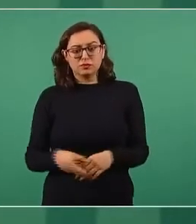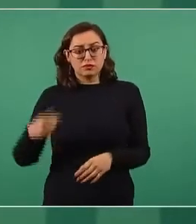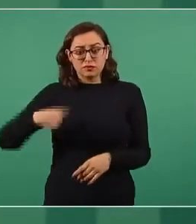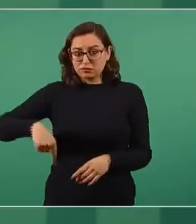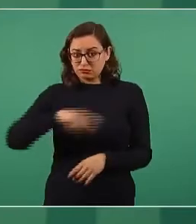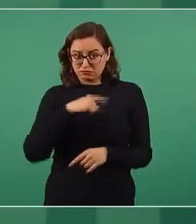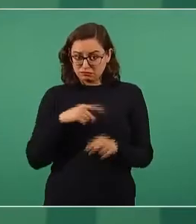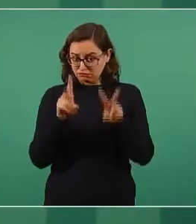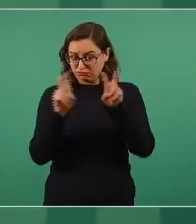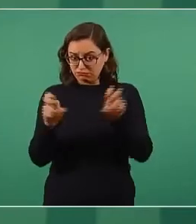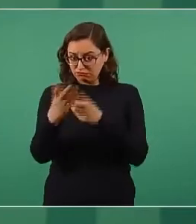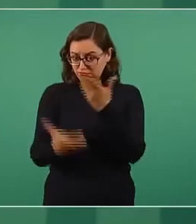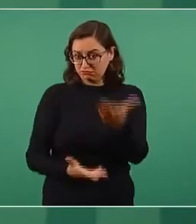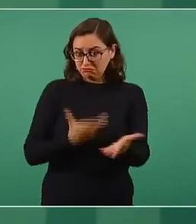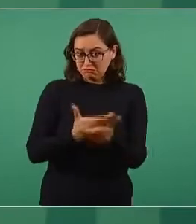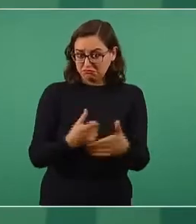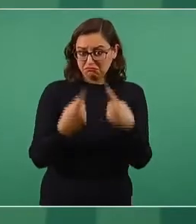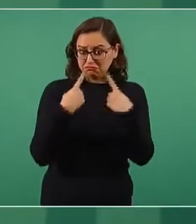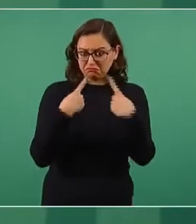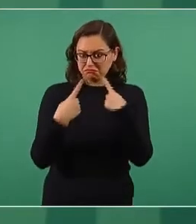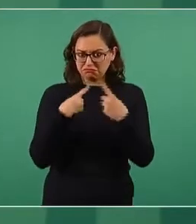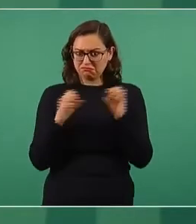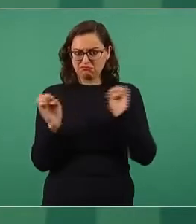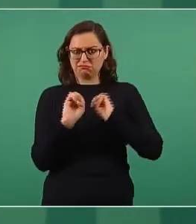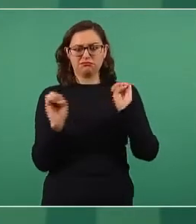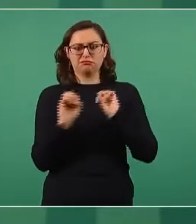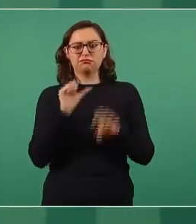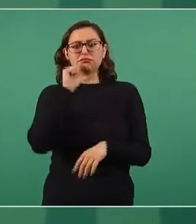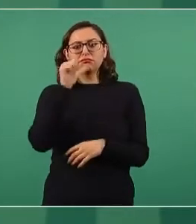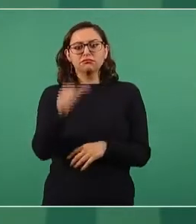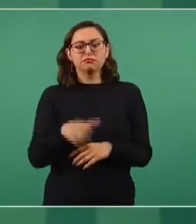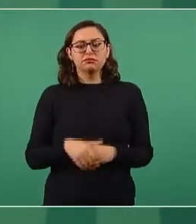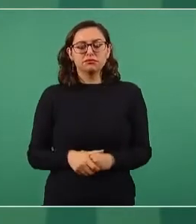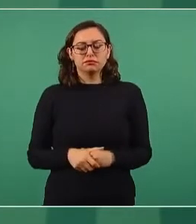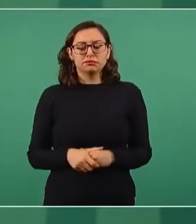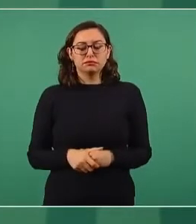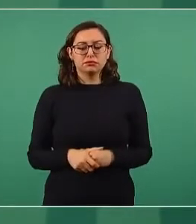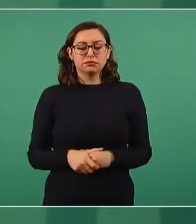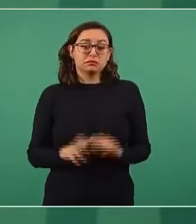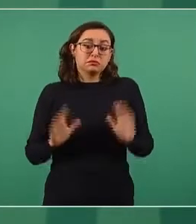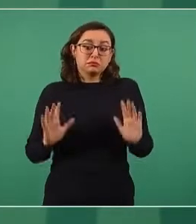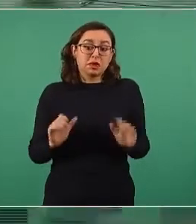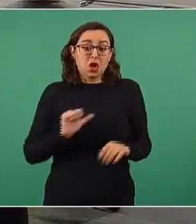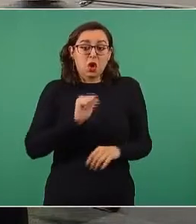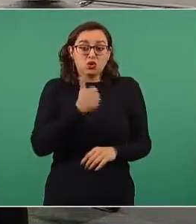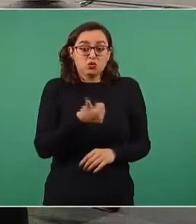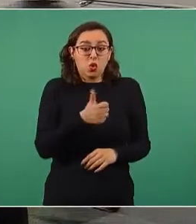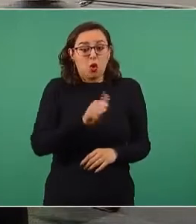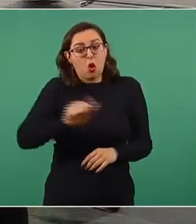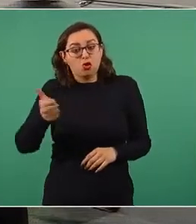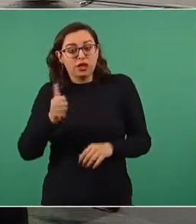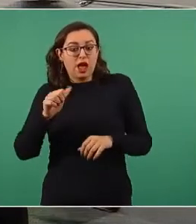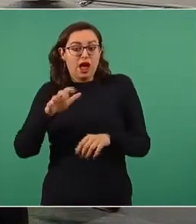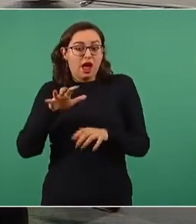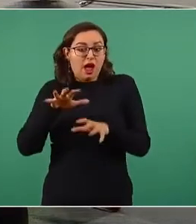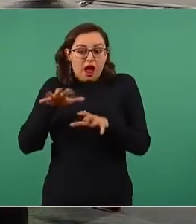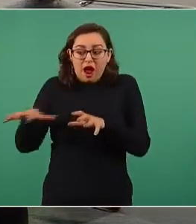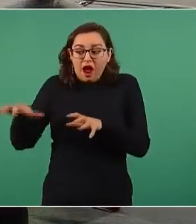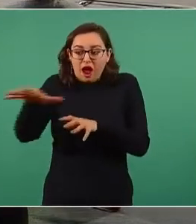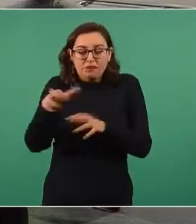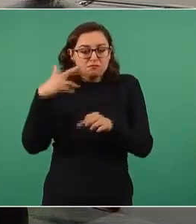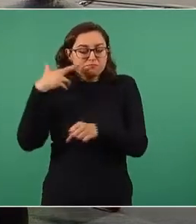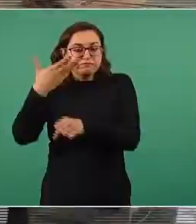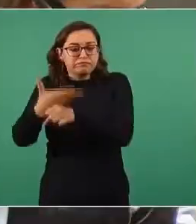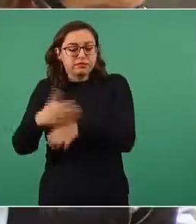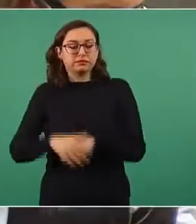como un tema central en la conversación con la vicepresidenta. Eso se ve por otras vías. Bien, y segundo, nada más